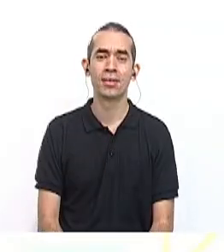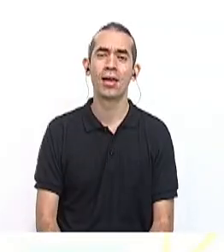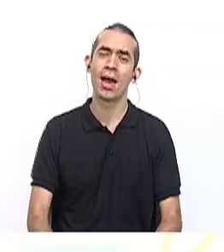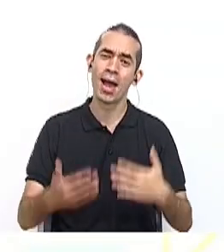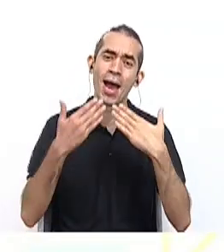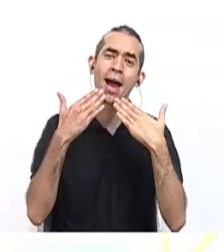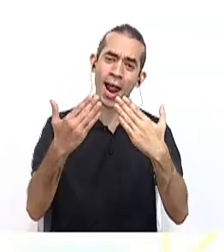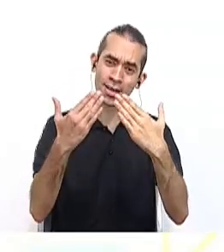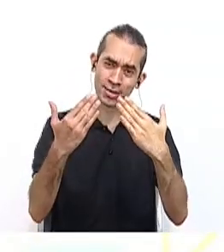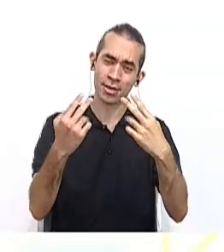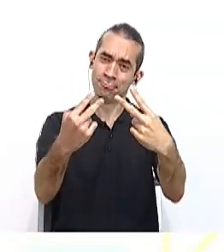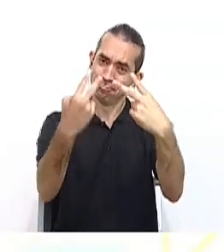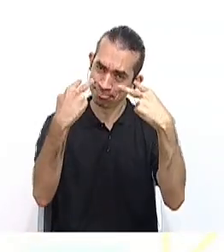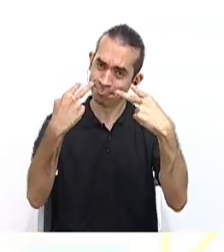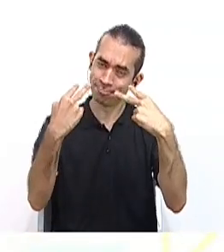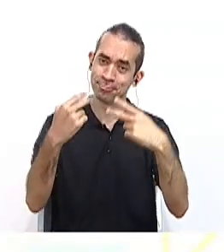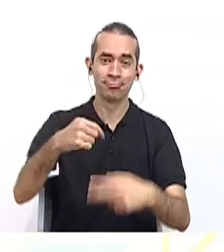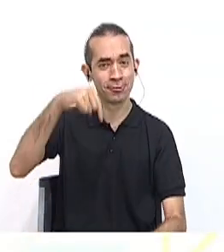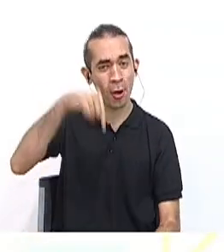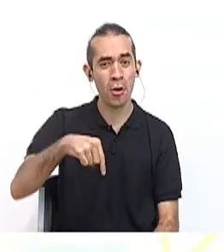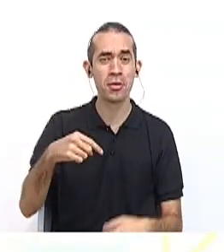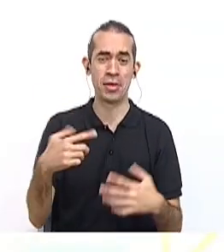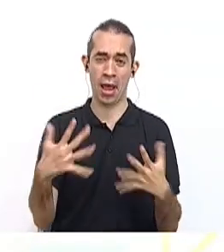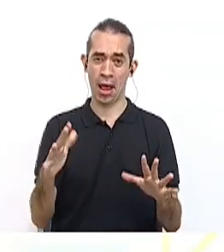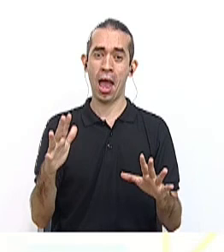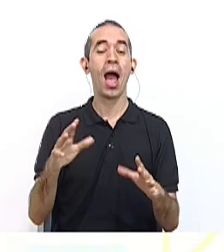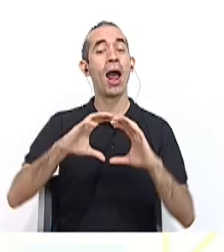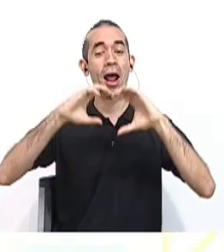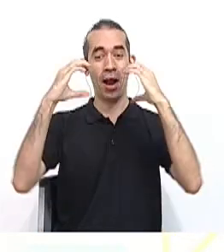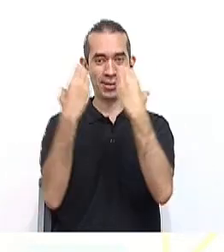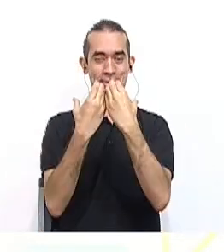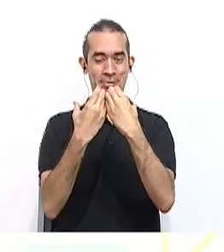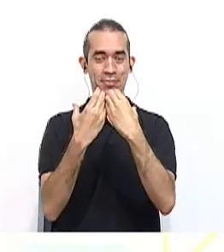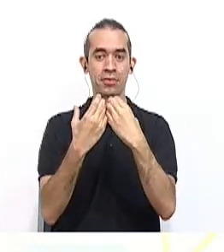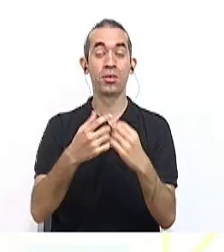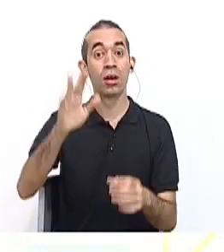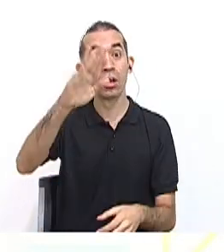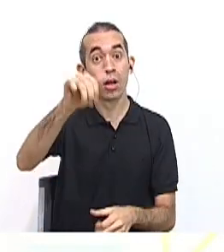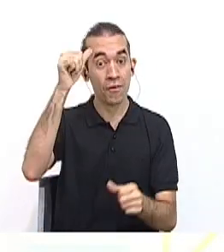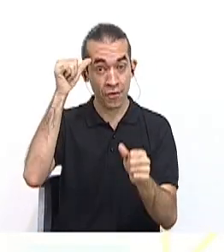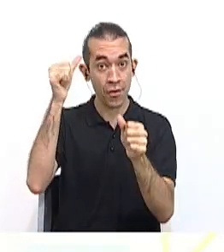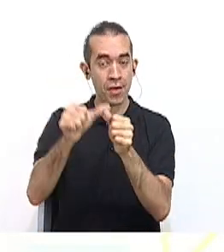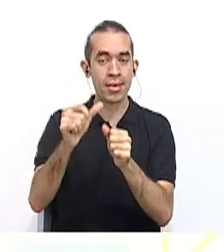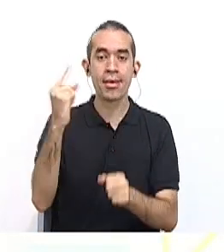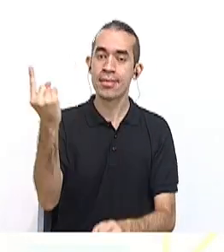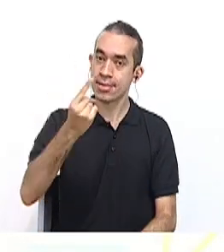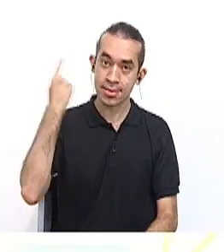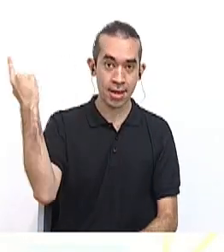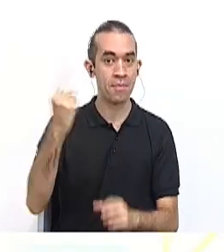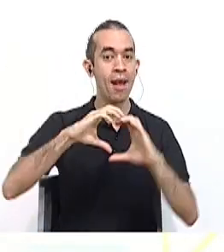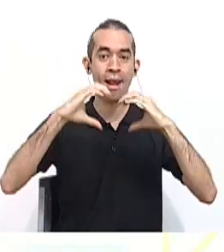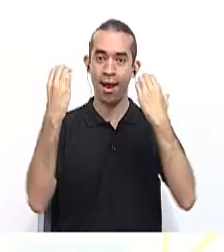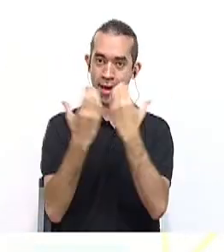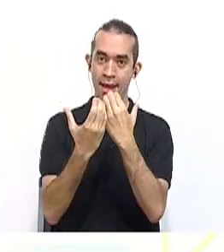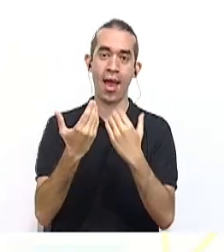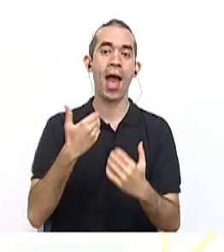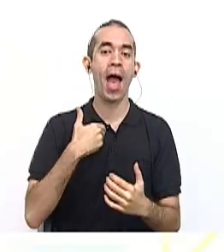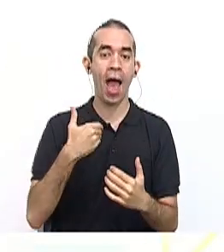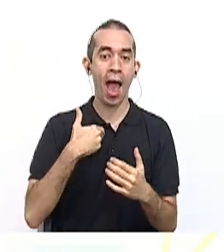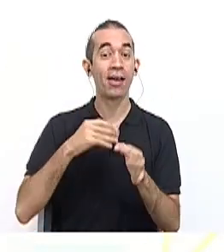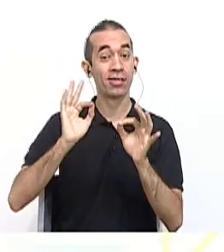Gracias por habernos acompañado el día de hoy en nuestra clase. Recordemos que siempre en nuestra clase